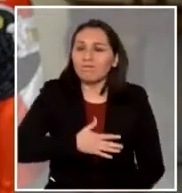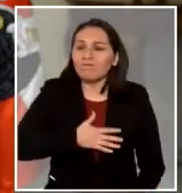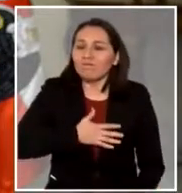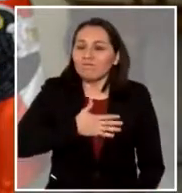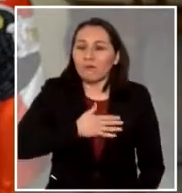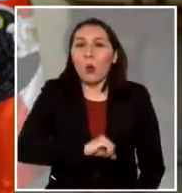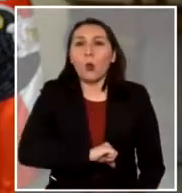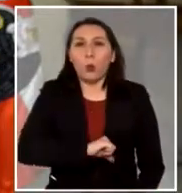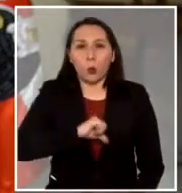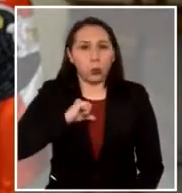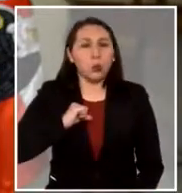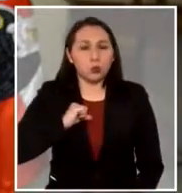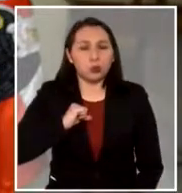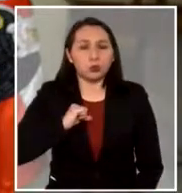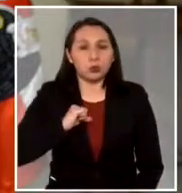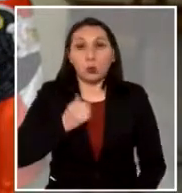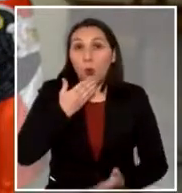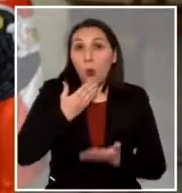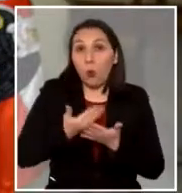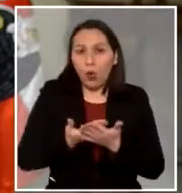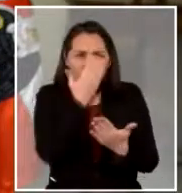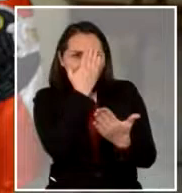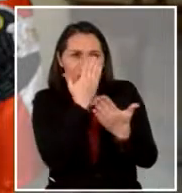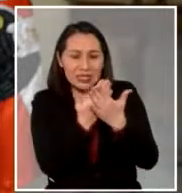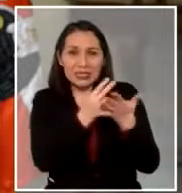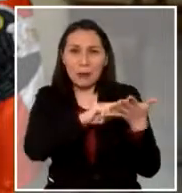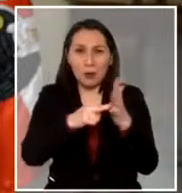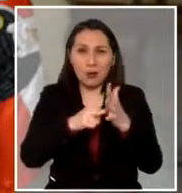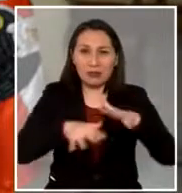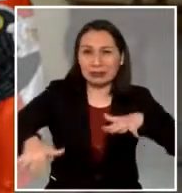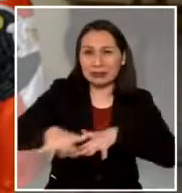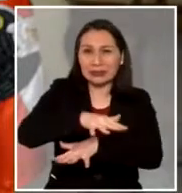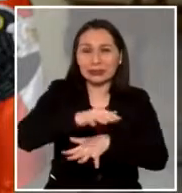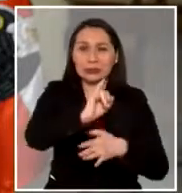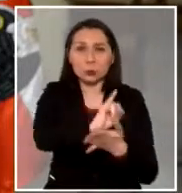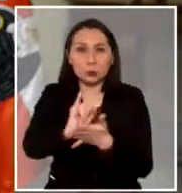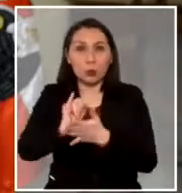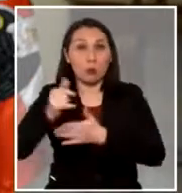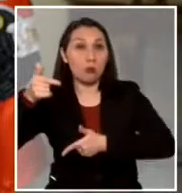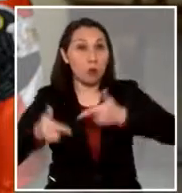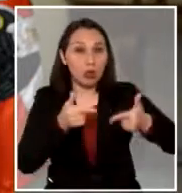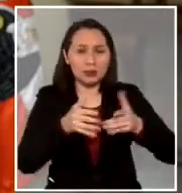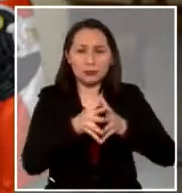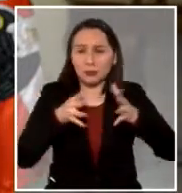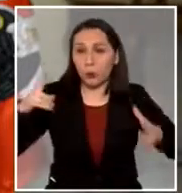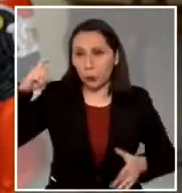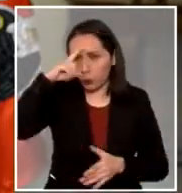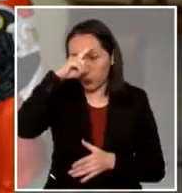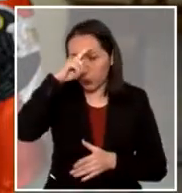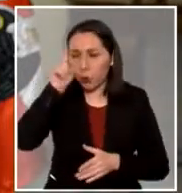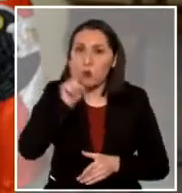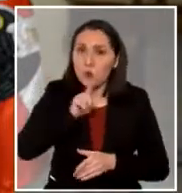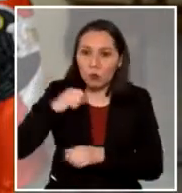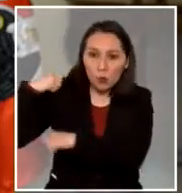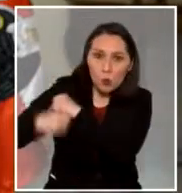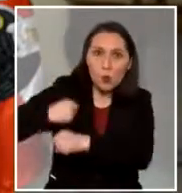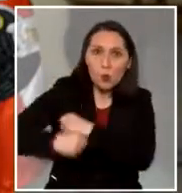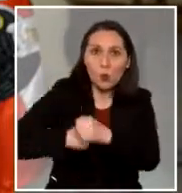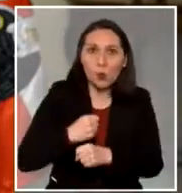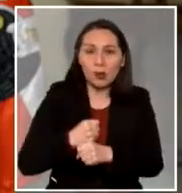profundamente orgullosos cuando nos enfrentamos a la crisis social institucional y política más difícil de las últimas décadas